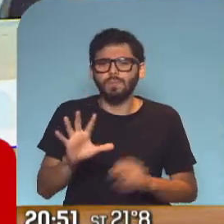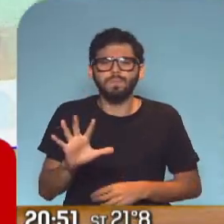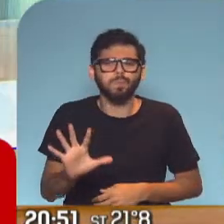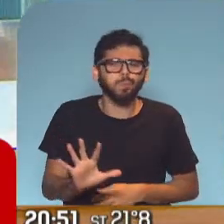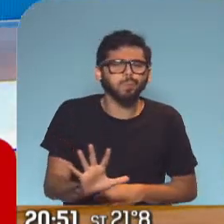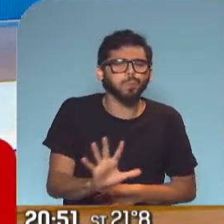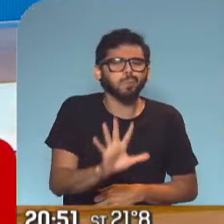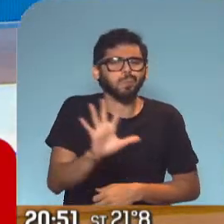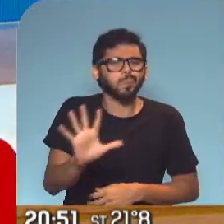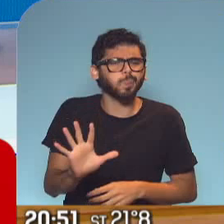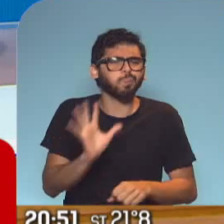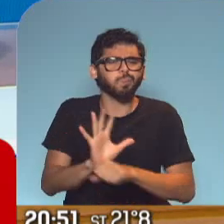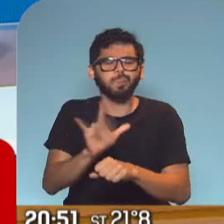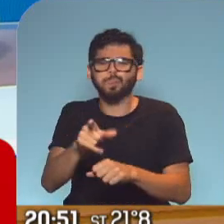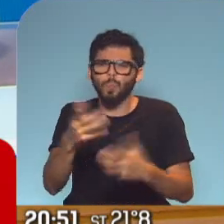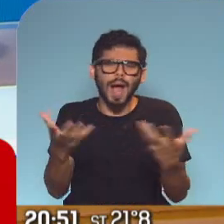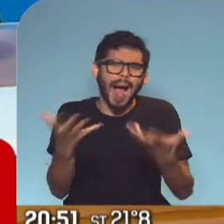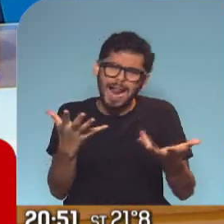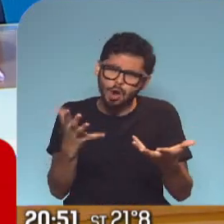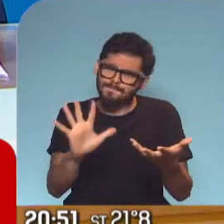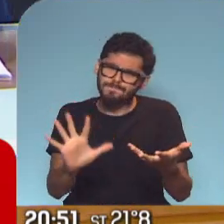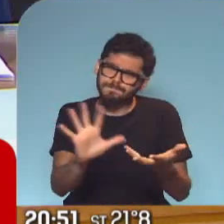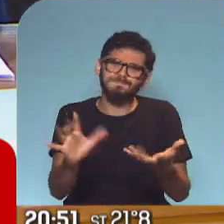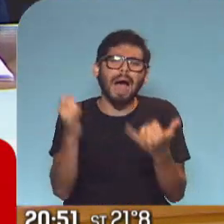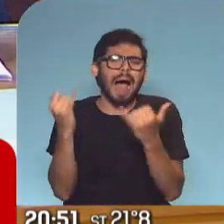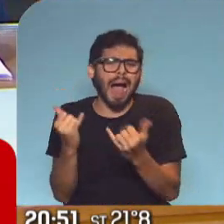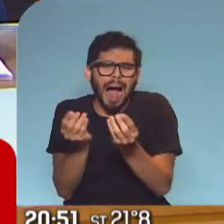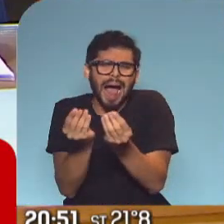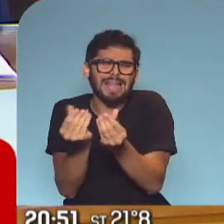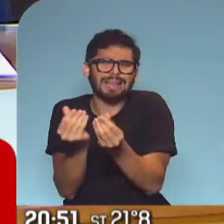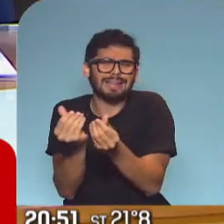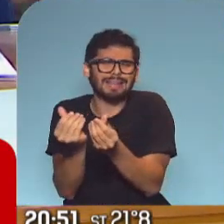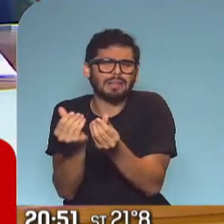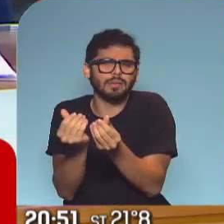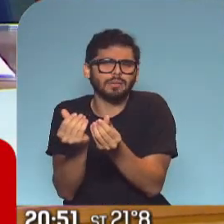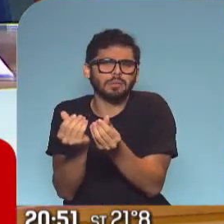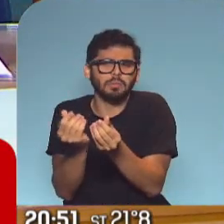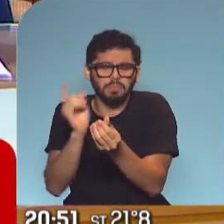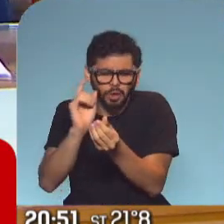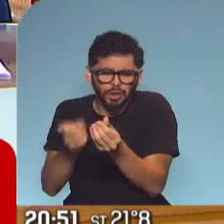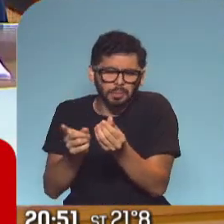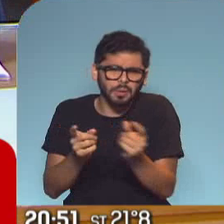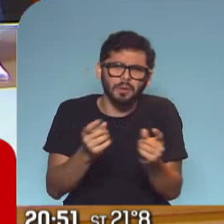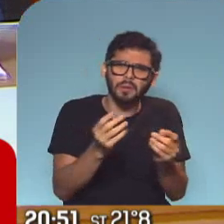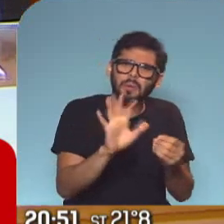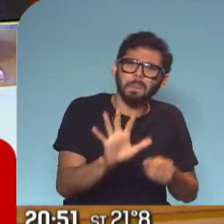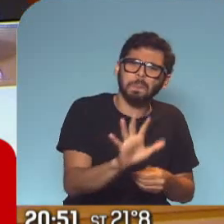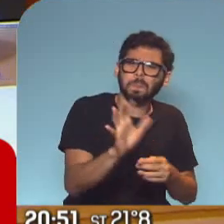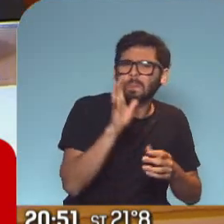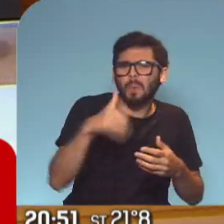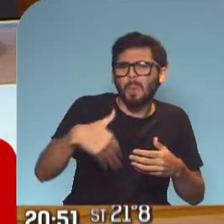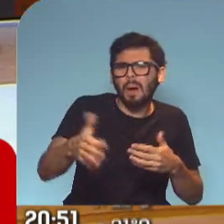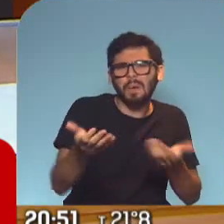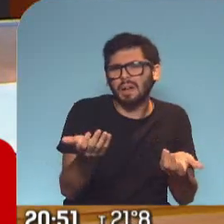tan claras de que algo sucedió, por otro lado podemos empezar a tener la presunción de que nada pasará? Porque la justicia